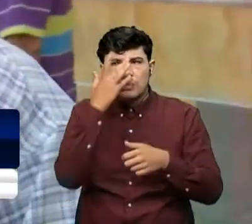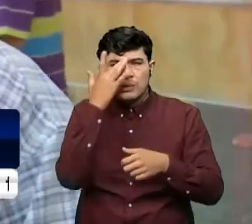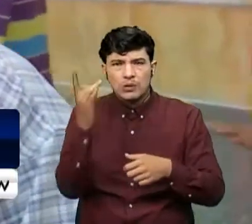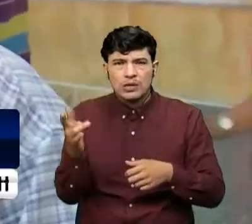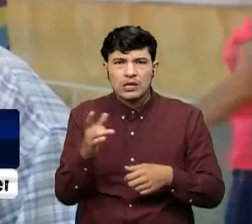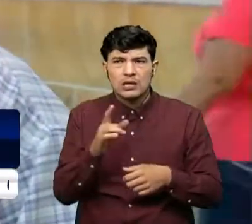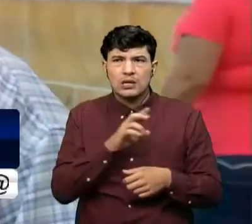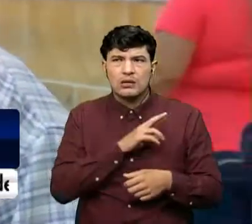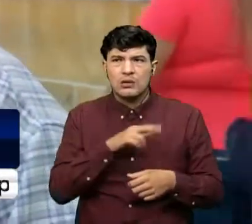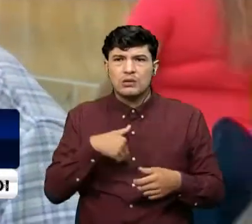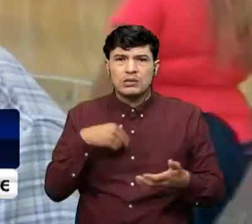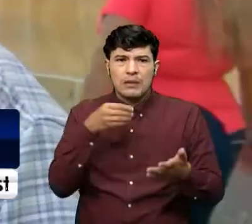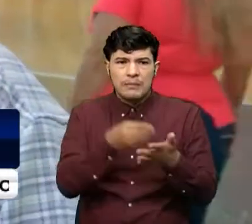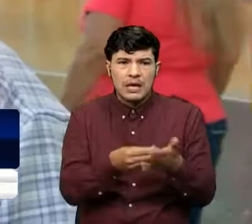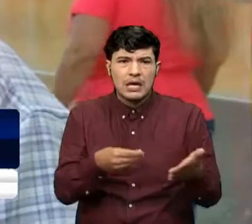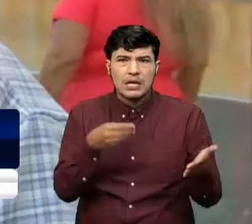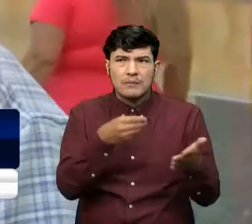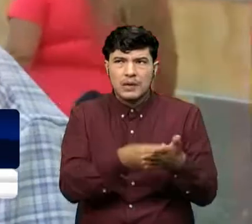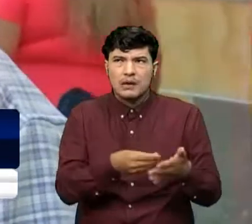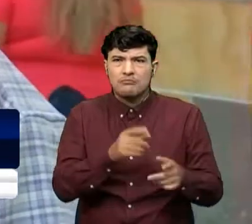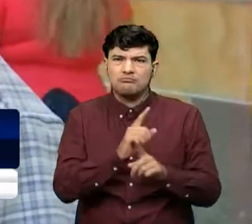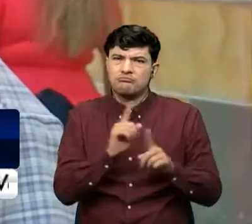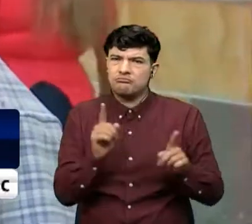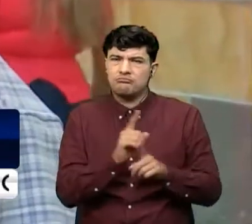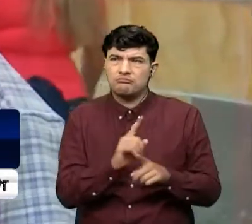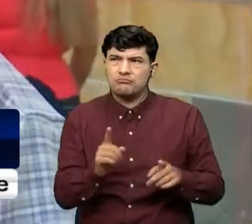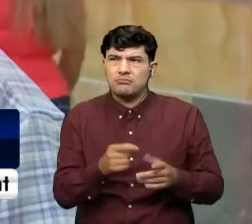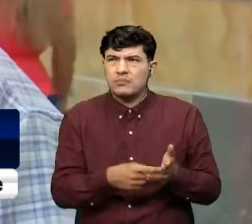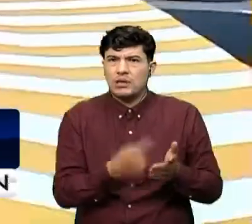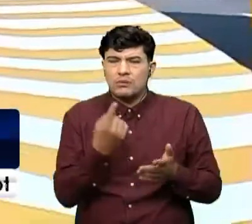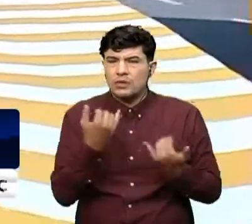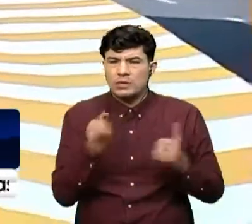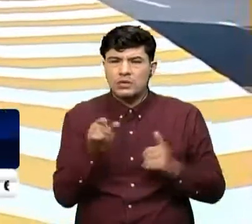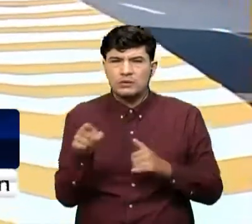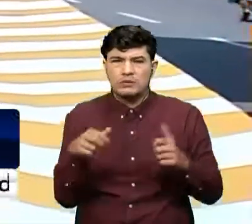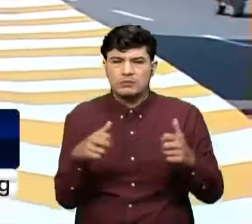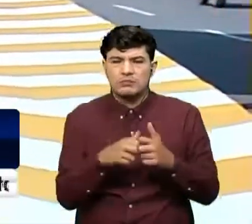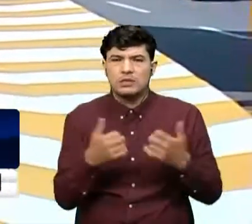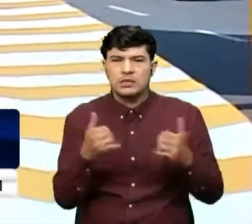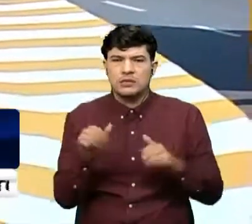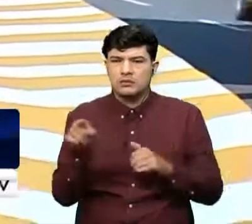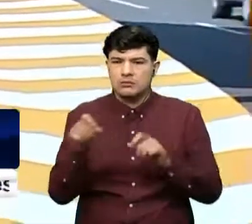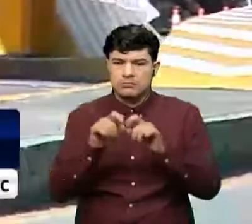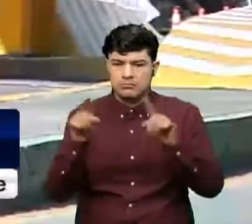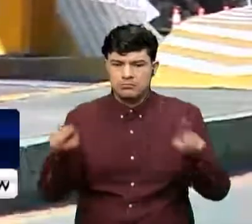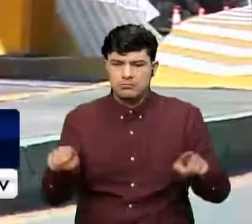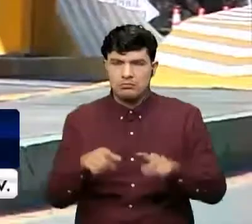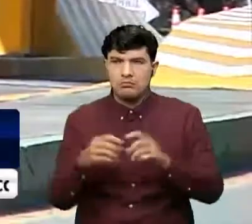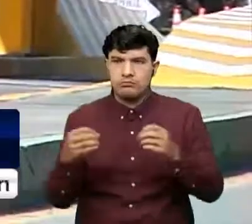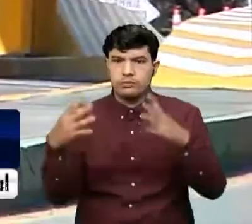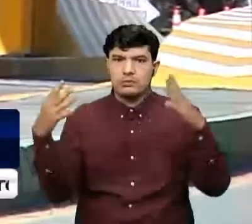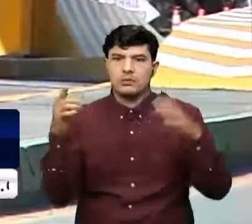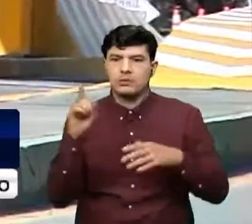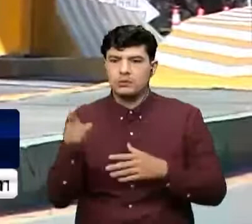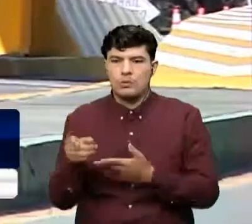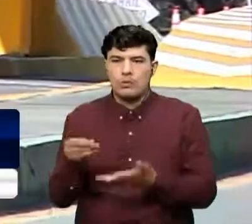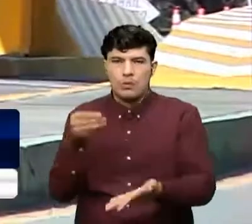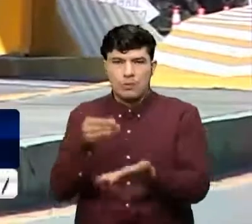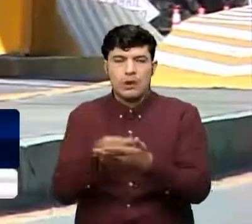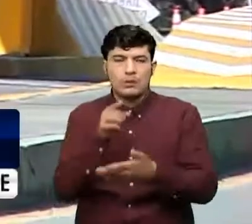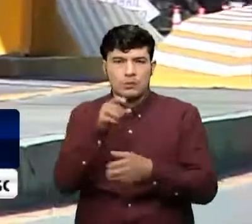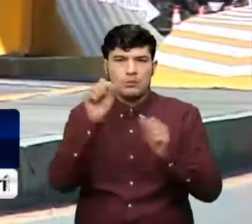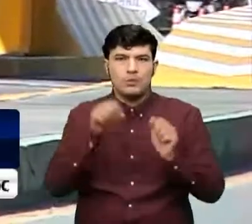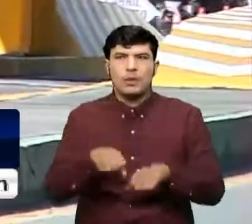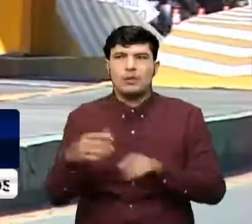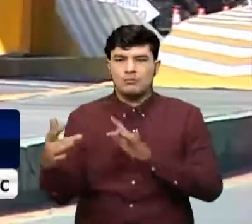estar pagando y pagando allí y allí y allí. Una vez ese electrónico y sale ahí en pantalla y todo. Este pago usted podrá ajustarlo